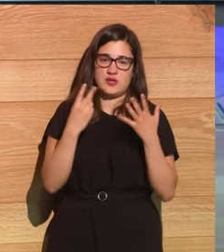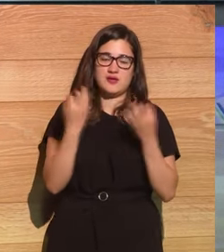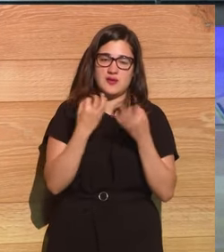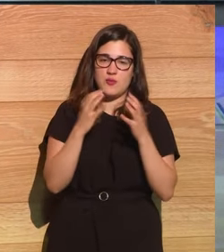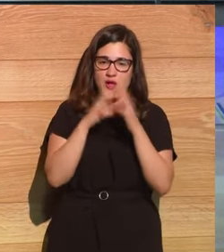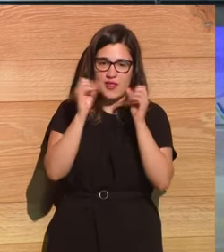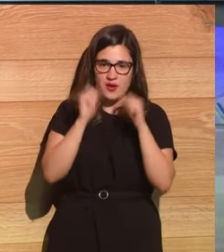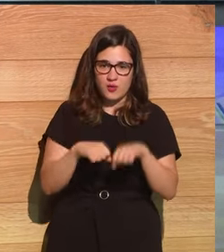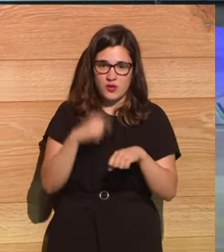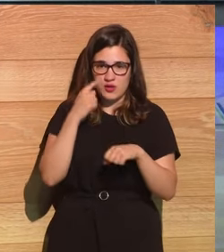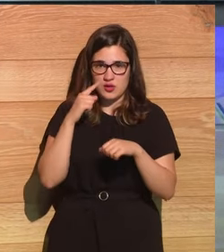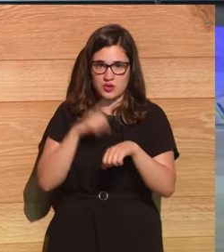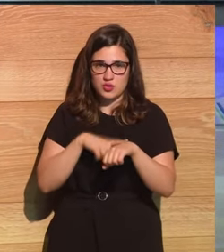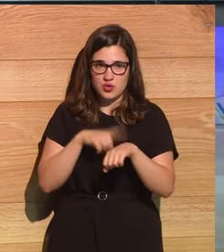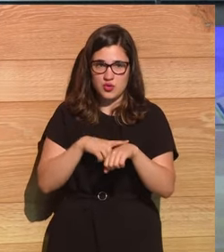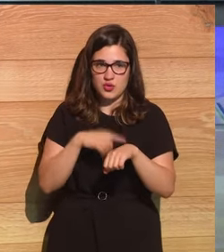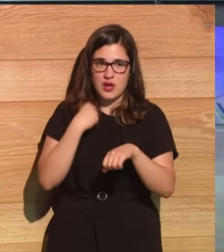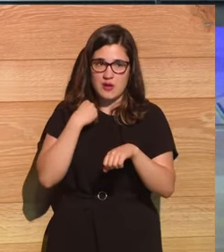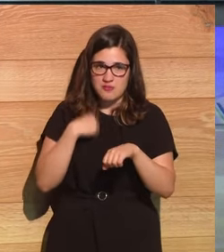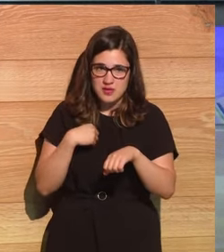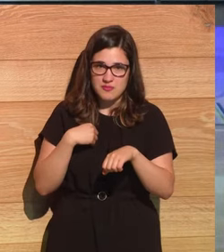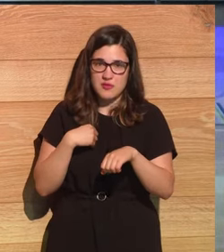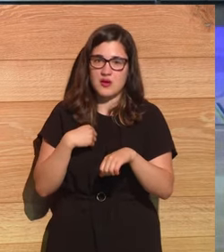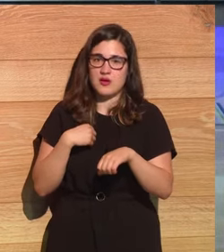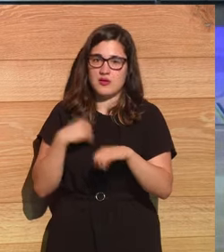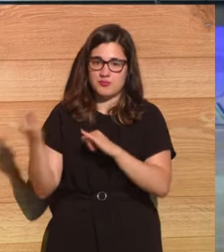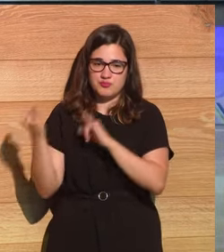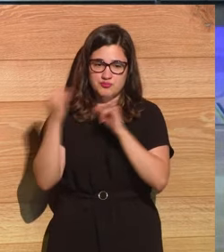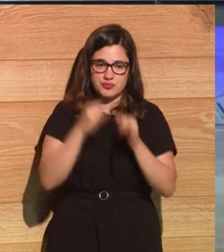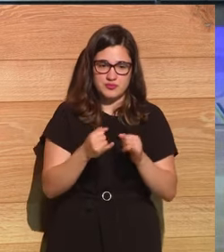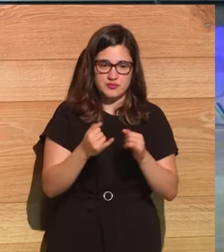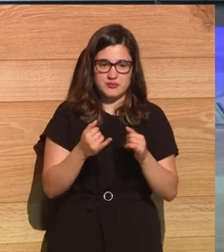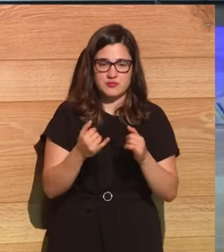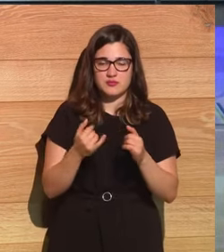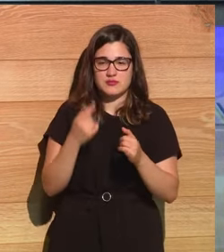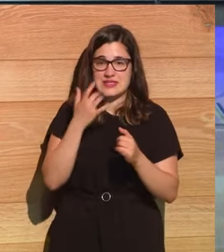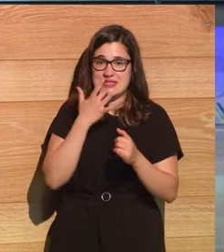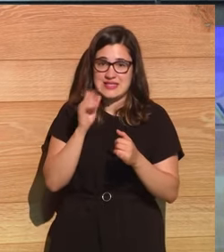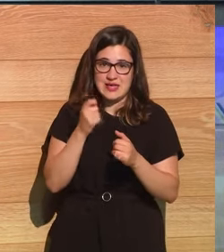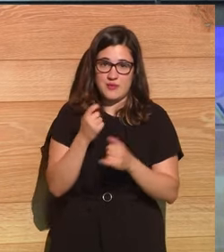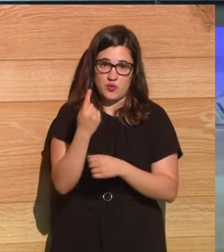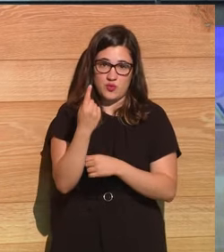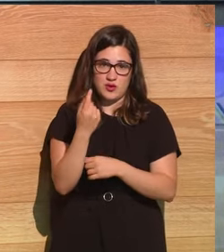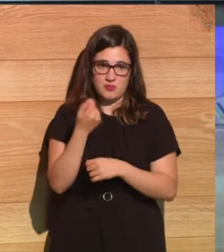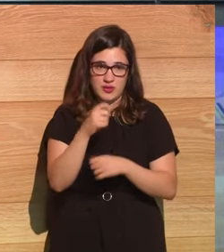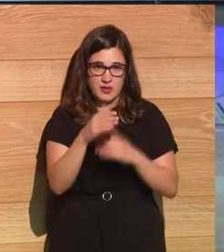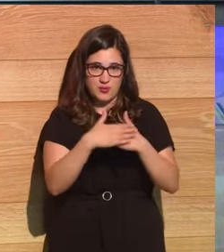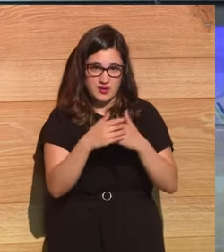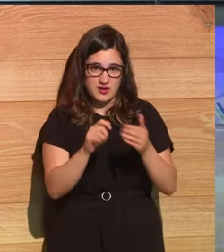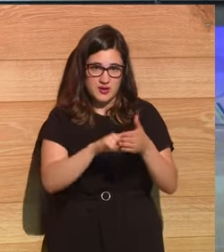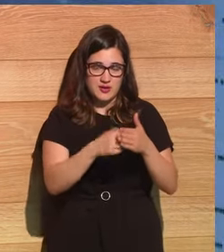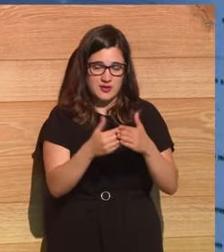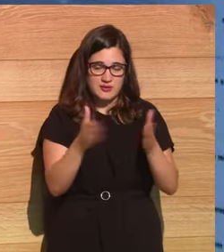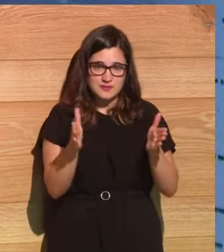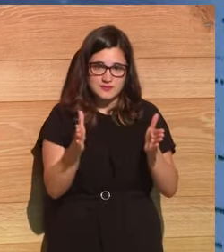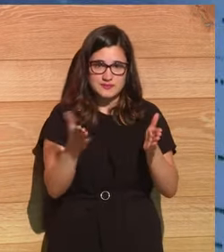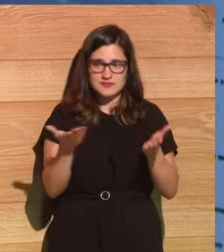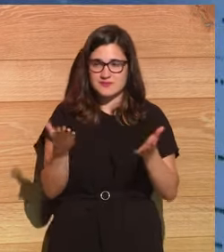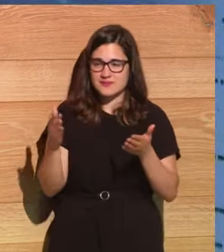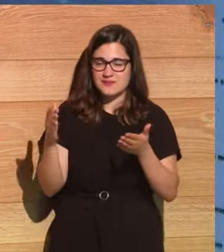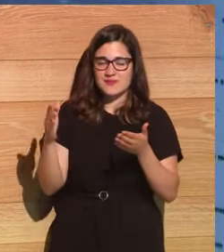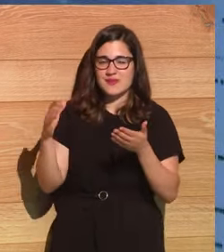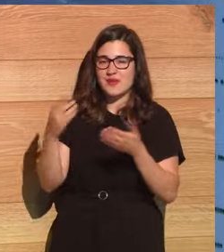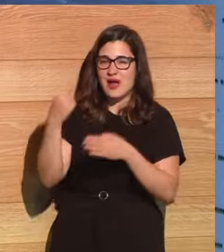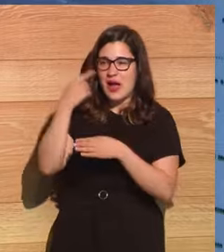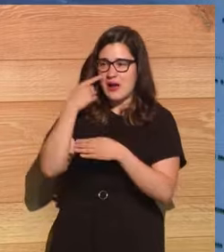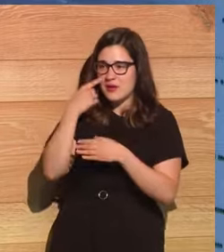poner de acuerdo para llegar todos si teníamos una sola llave. Pues da igual, quiero decir, todas esas cosas como para, te obligaba a estar todo el tiempo